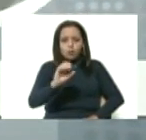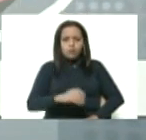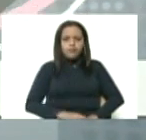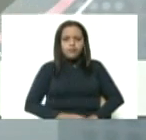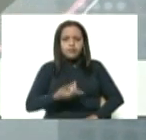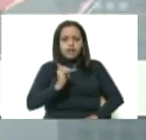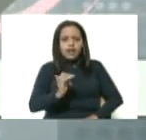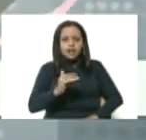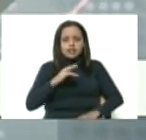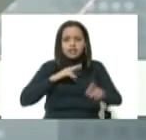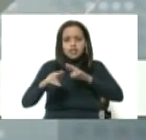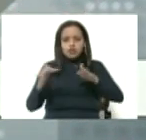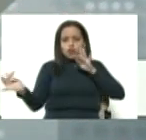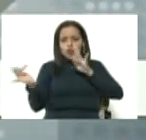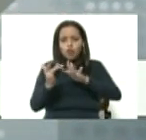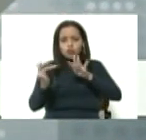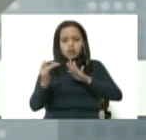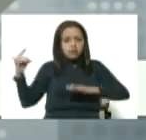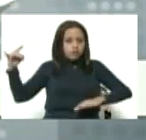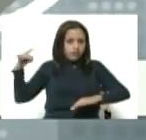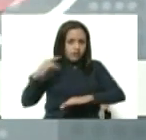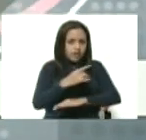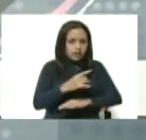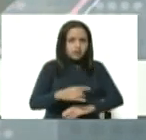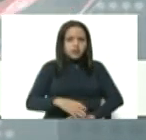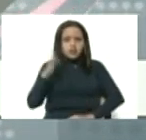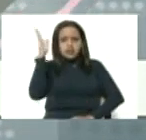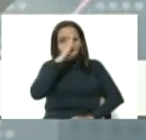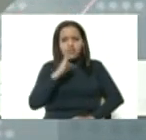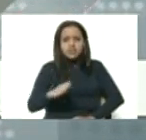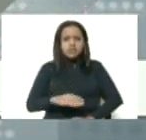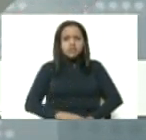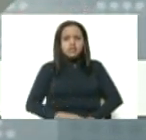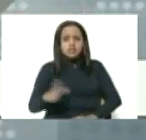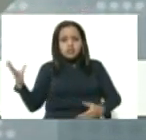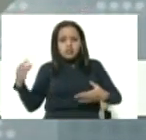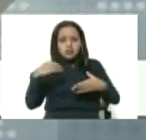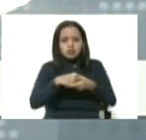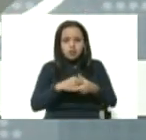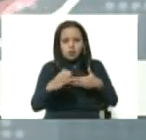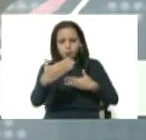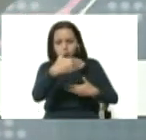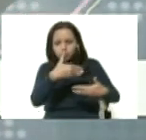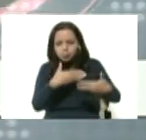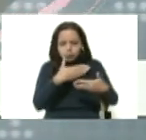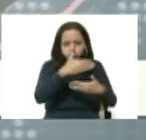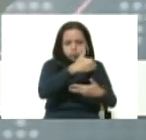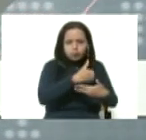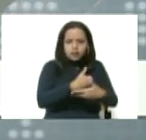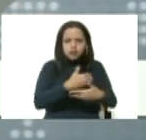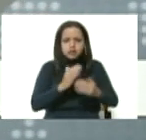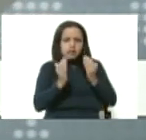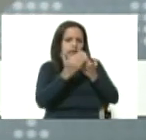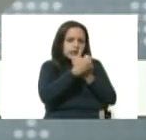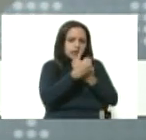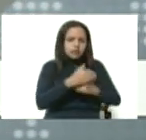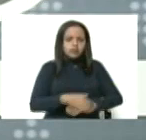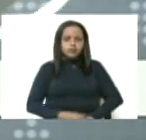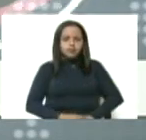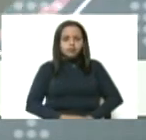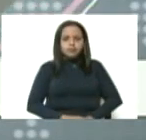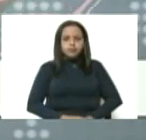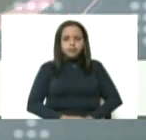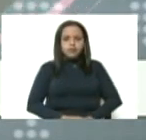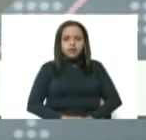contactos con viajeros provenientes de Brasil y ingresos por trochas clandestinas y por zonas